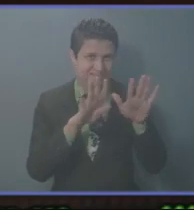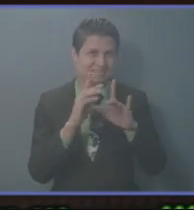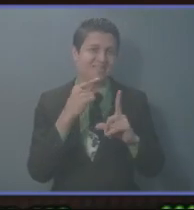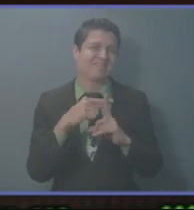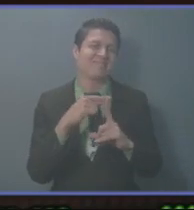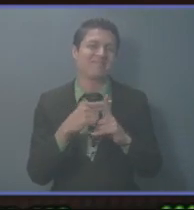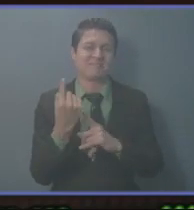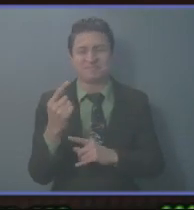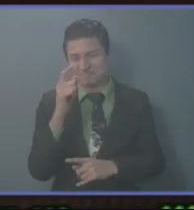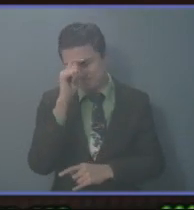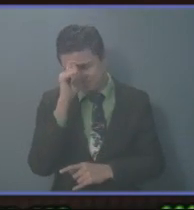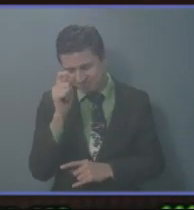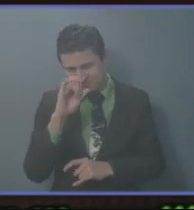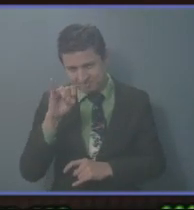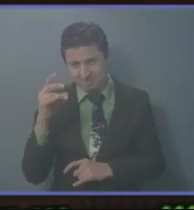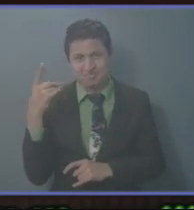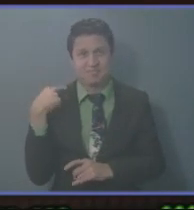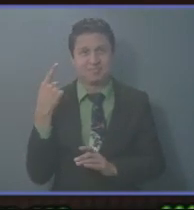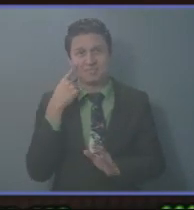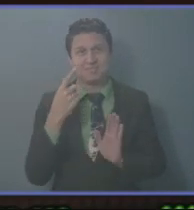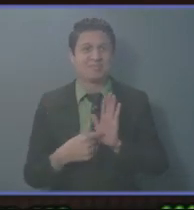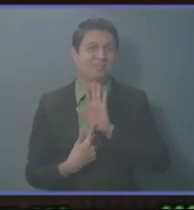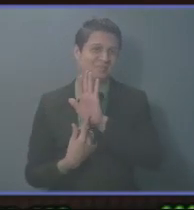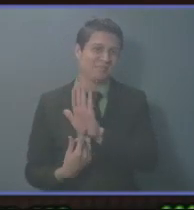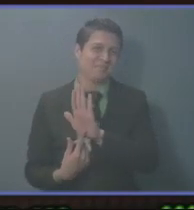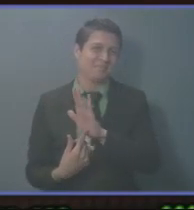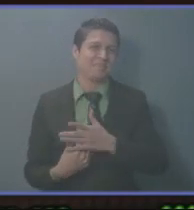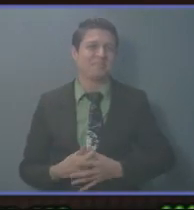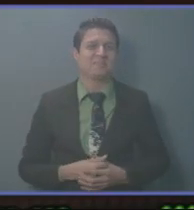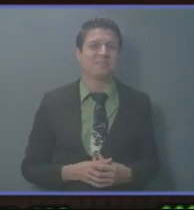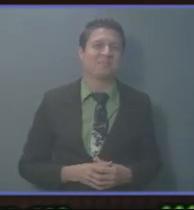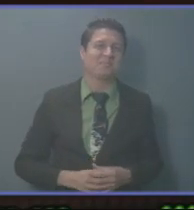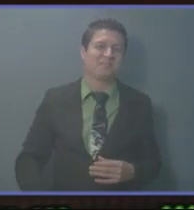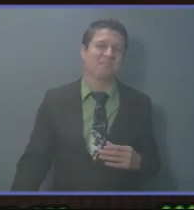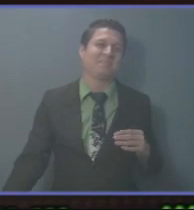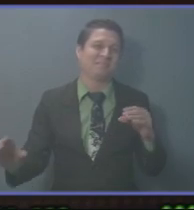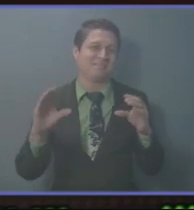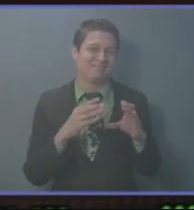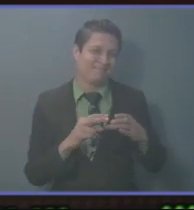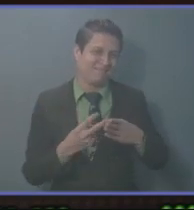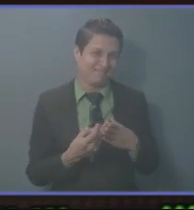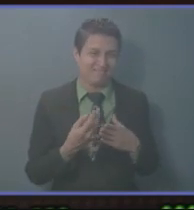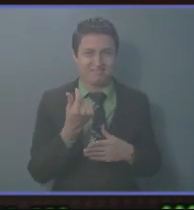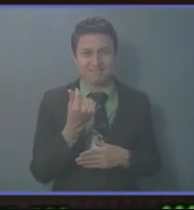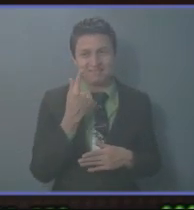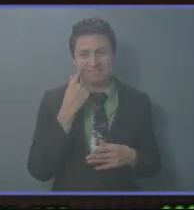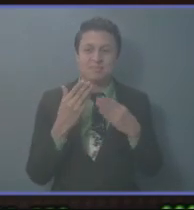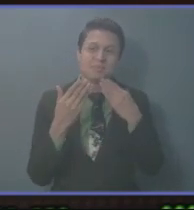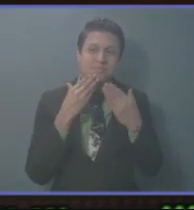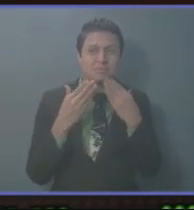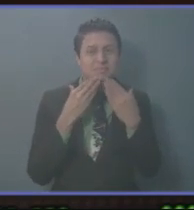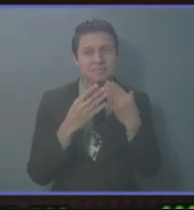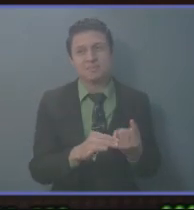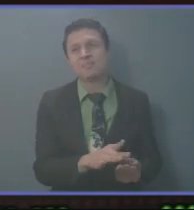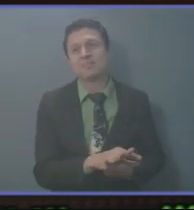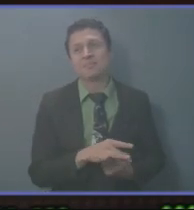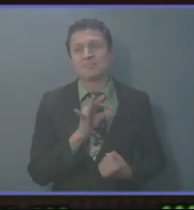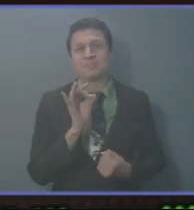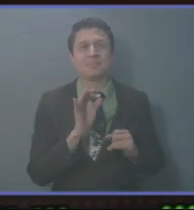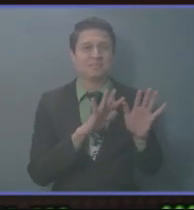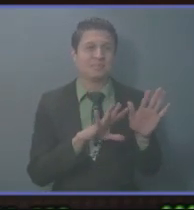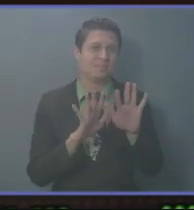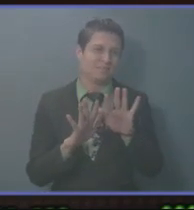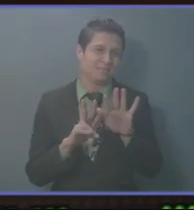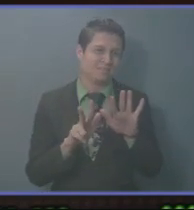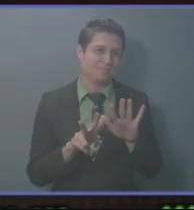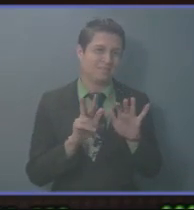Señores secretarios, secretarias, Asamblea Legislativa presente. La Comisión Financiera se refiere al expediente número